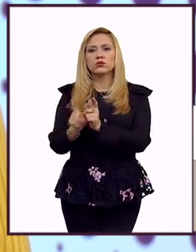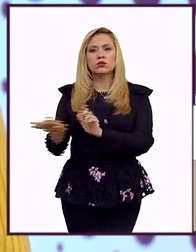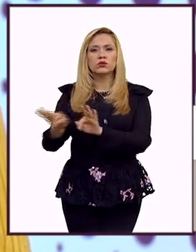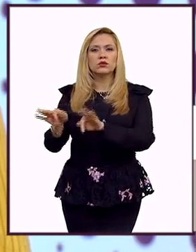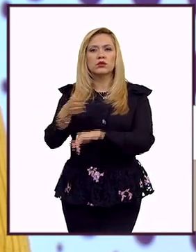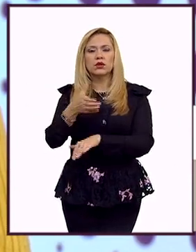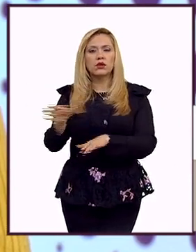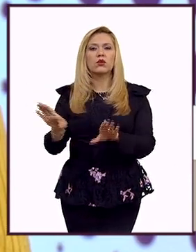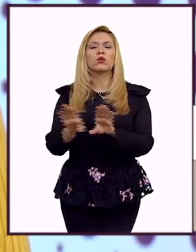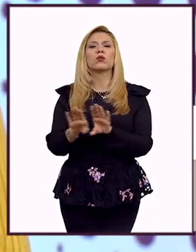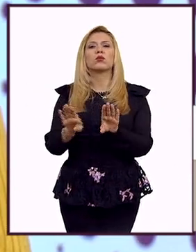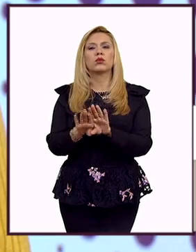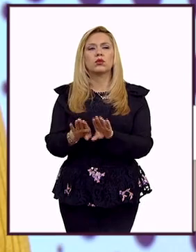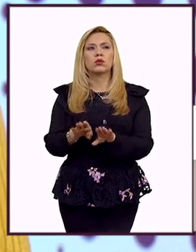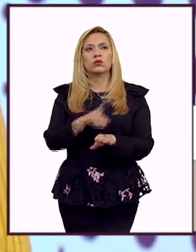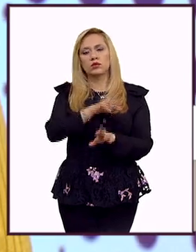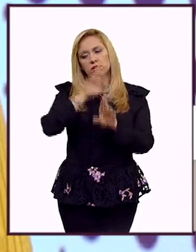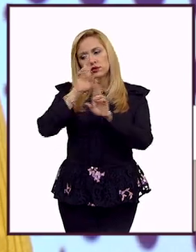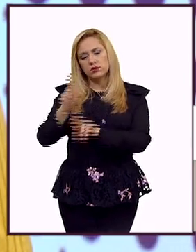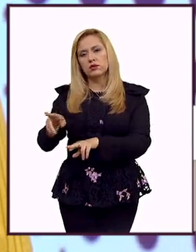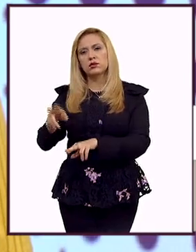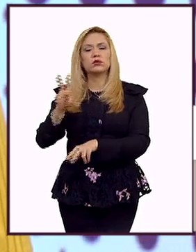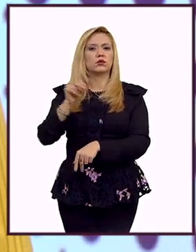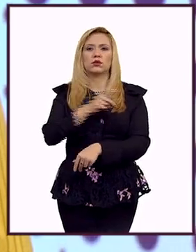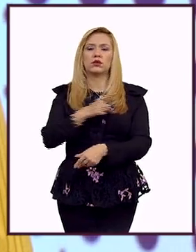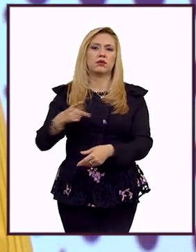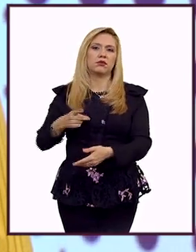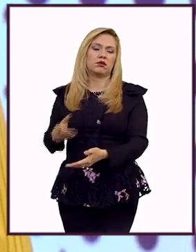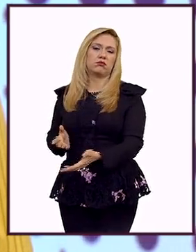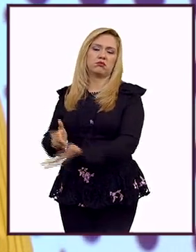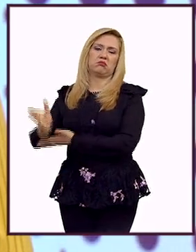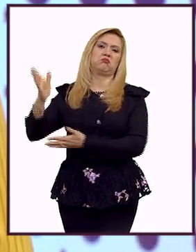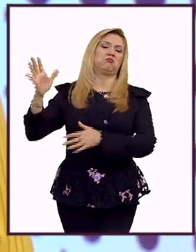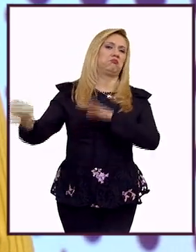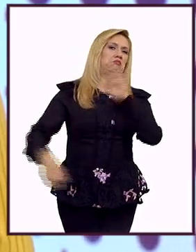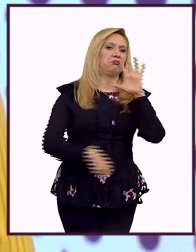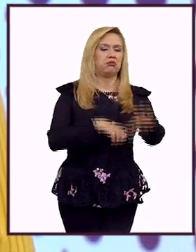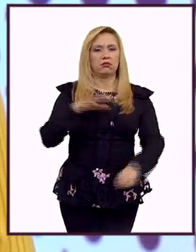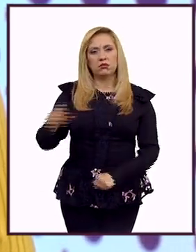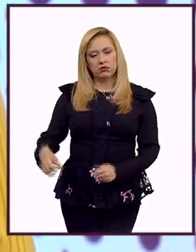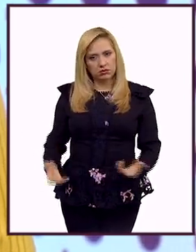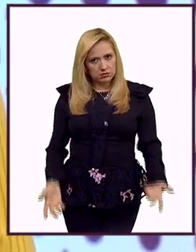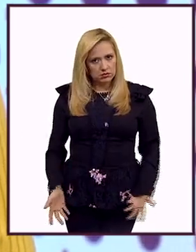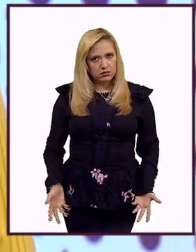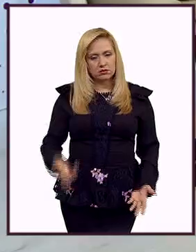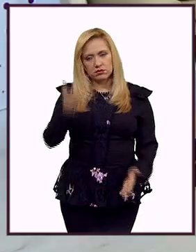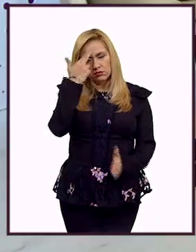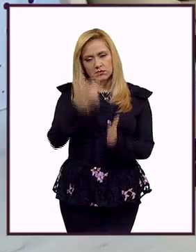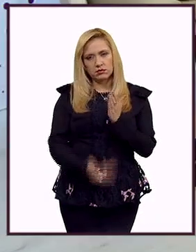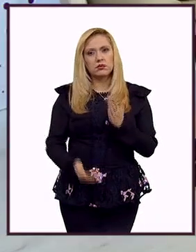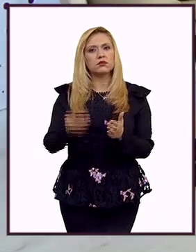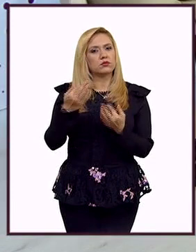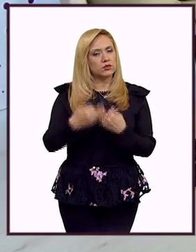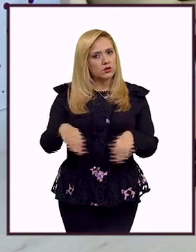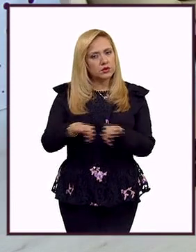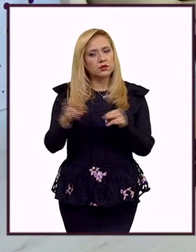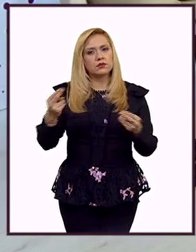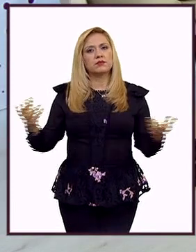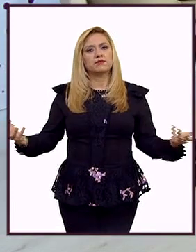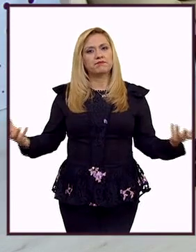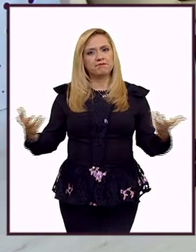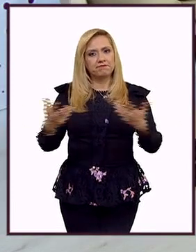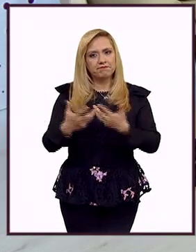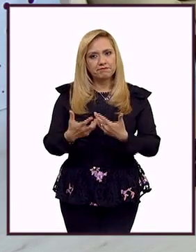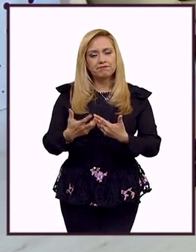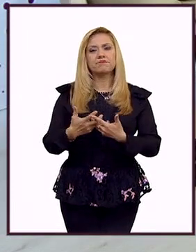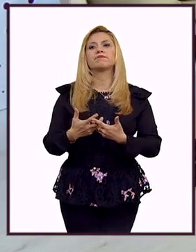su actividad de manera que no lleguen a violentar los derechos de estas comunidades o de estos grupos? Eso creo que es un aporte muy importante. Por otro lado, todo